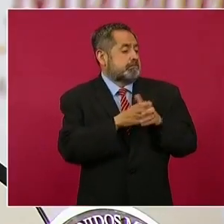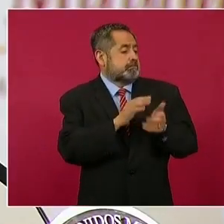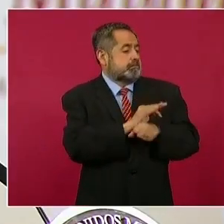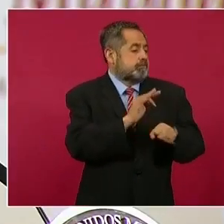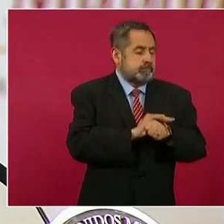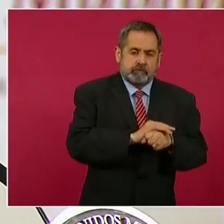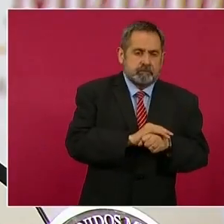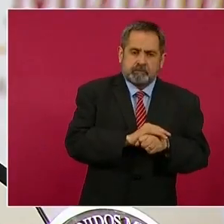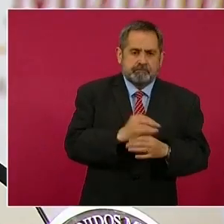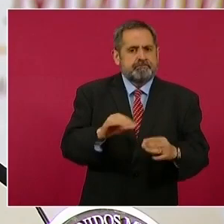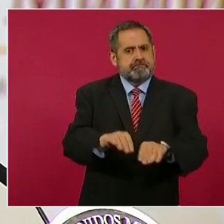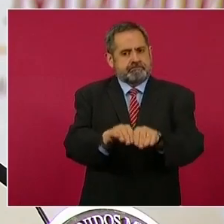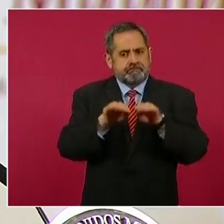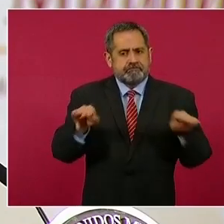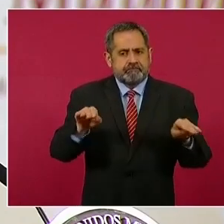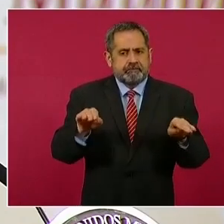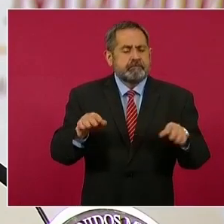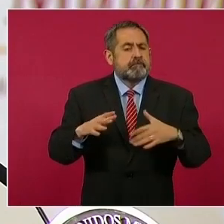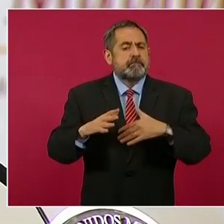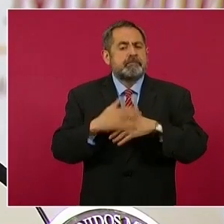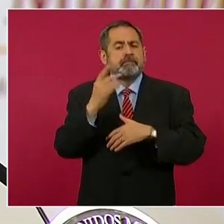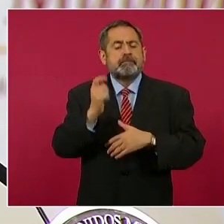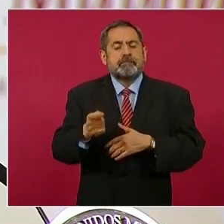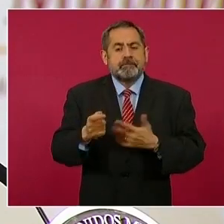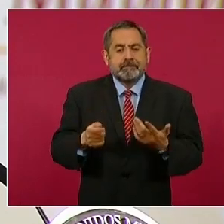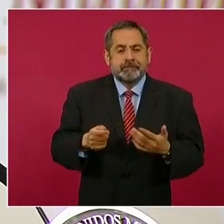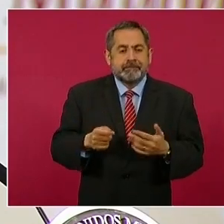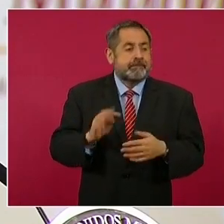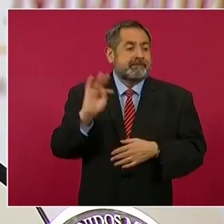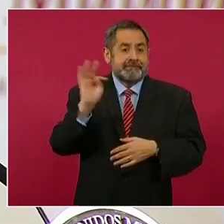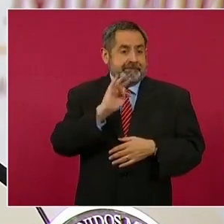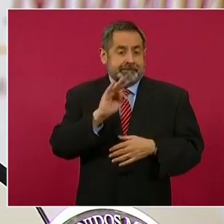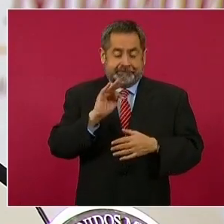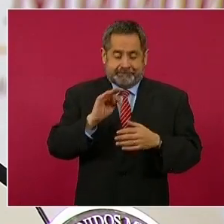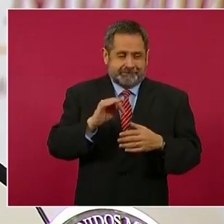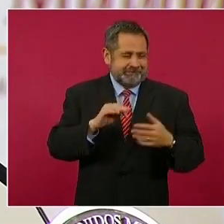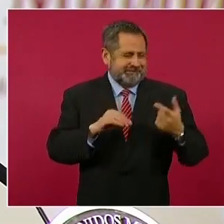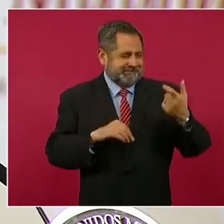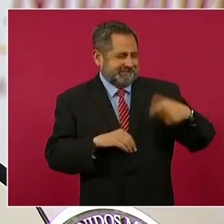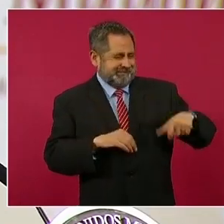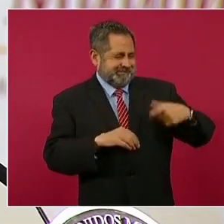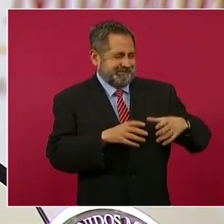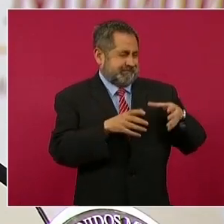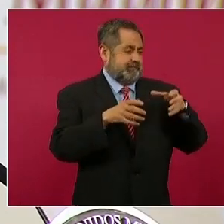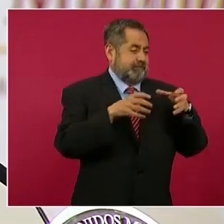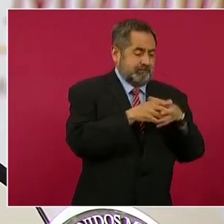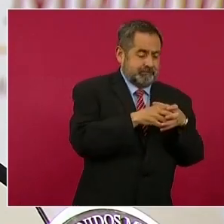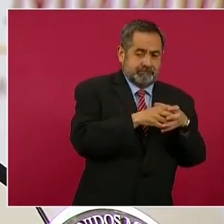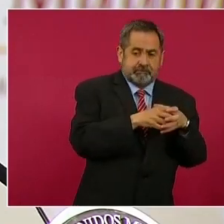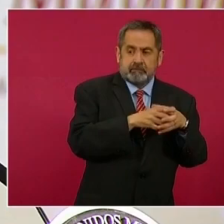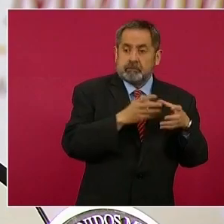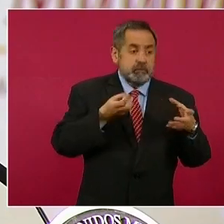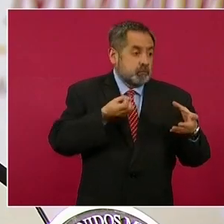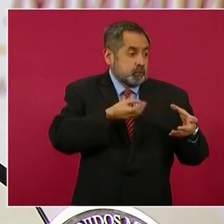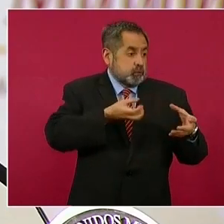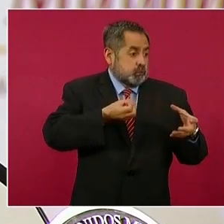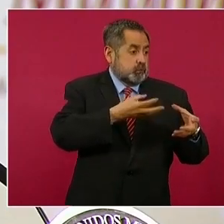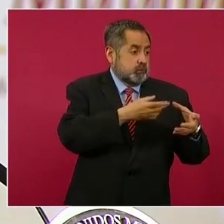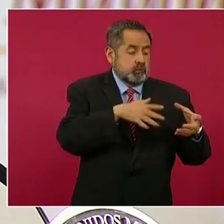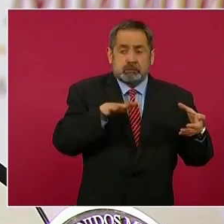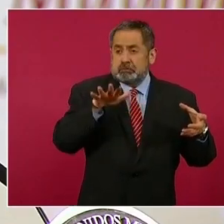qué razón? Porque la inadecuada distribución de la riqueza obviamente lleva a una distribución